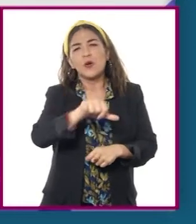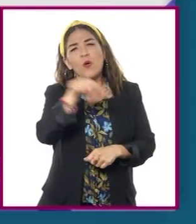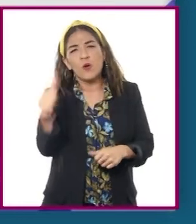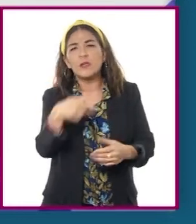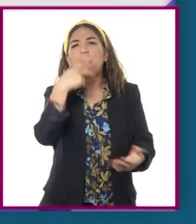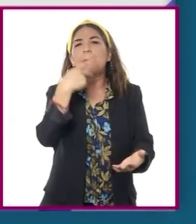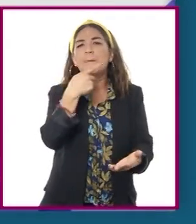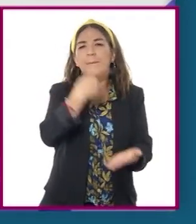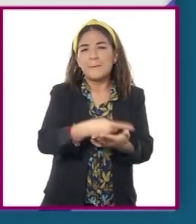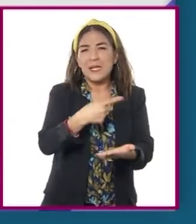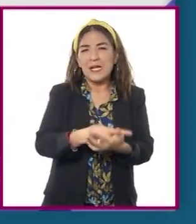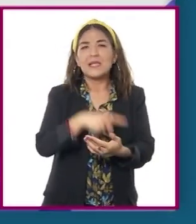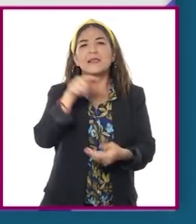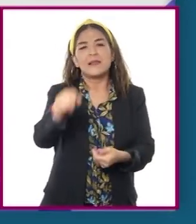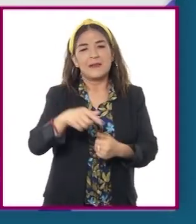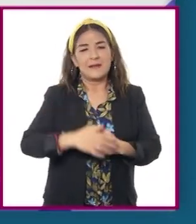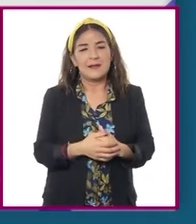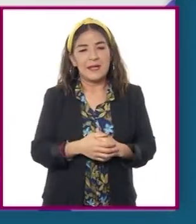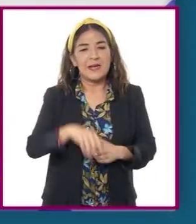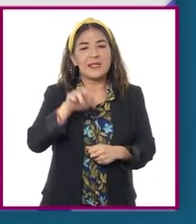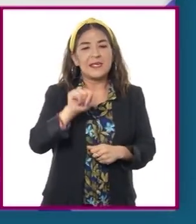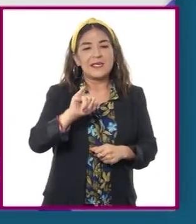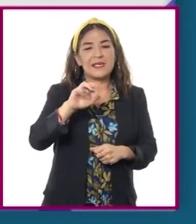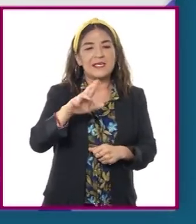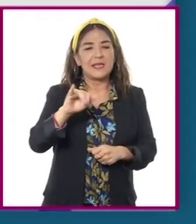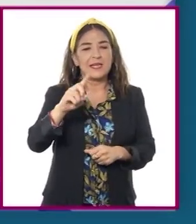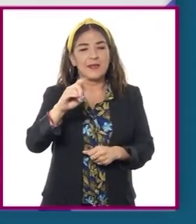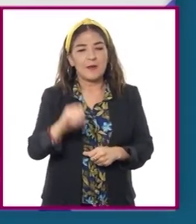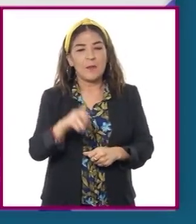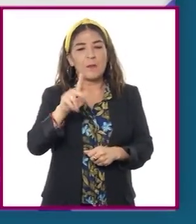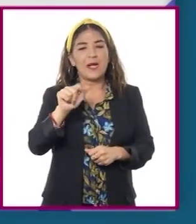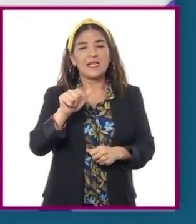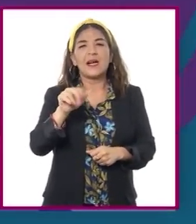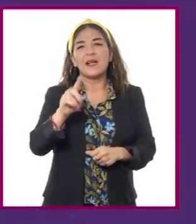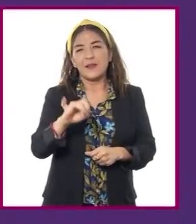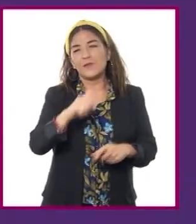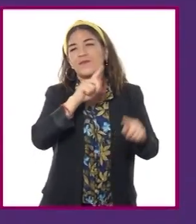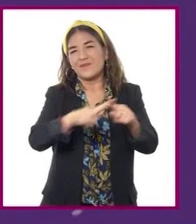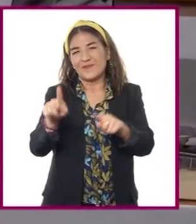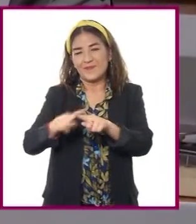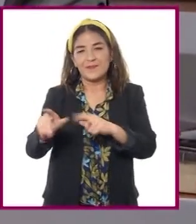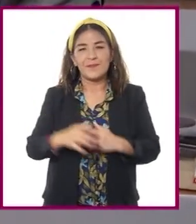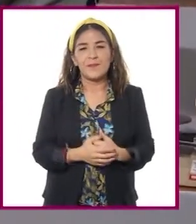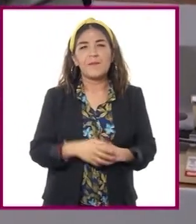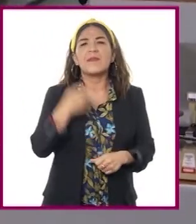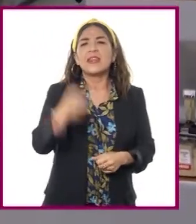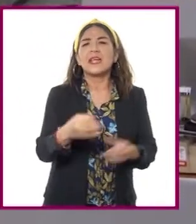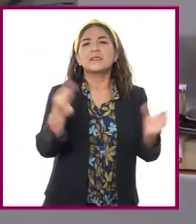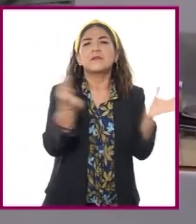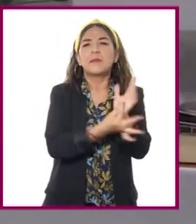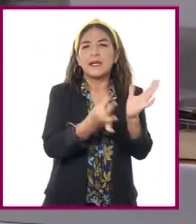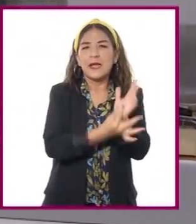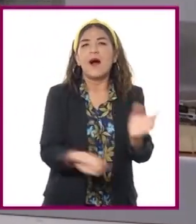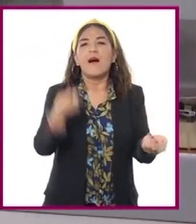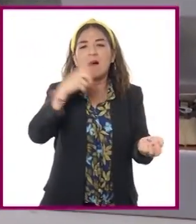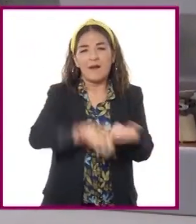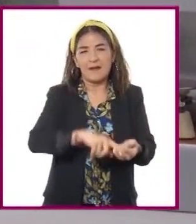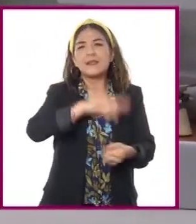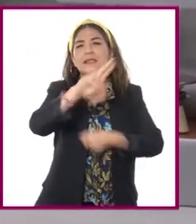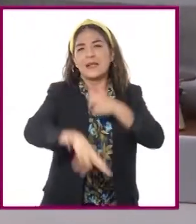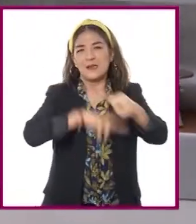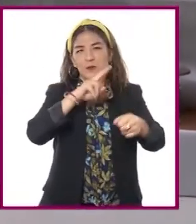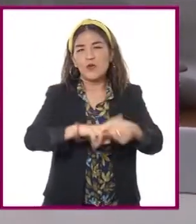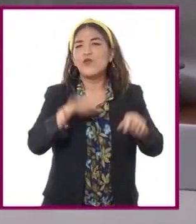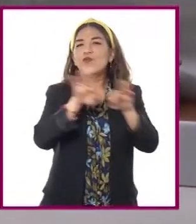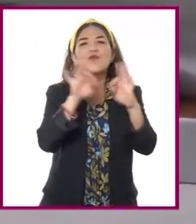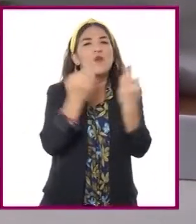esta familia son el platino, el iridio, el paladio, entre otros. Estos metales se encuentran en la naturaleza en